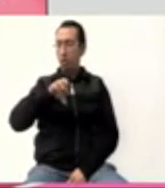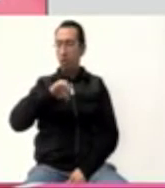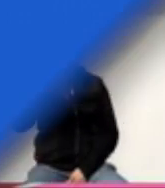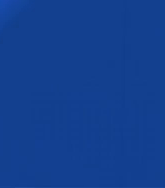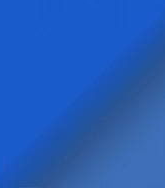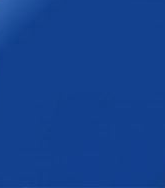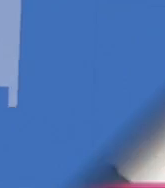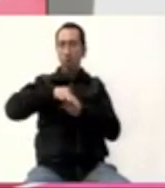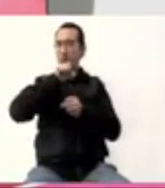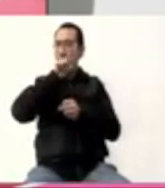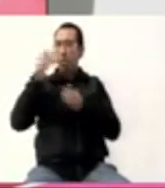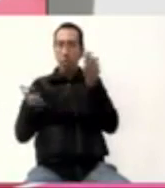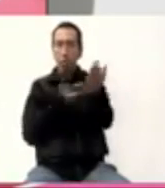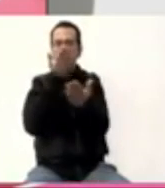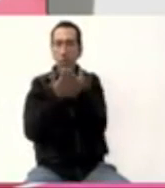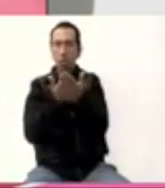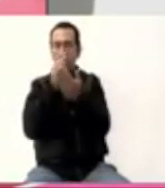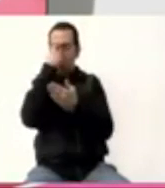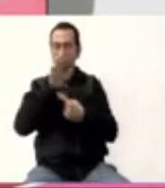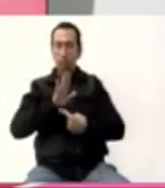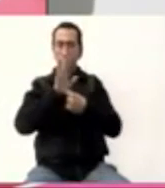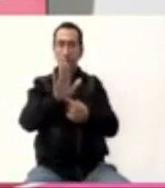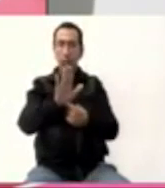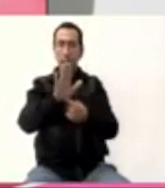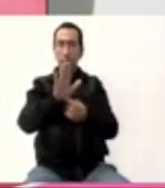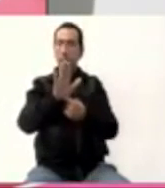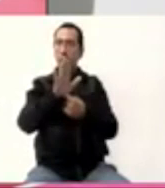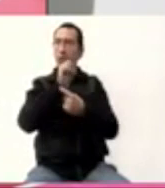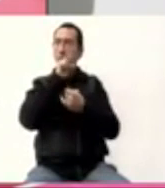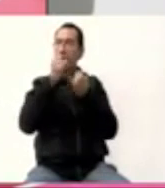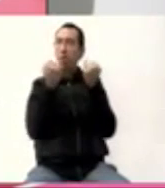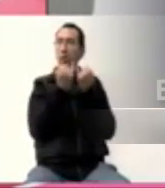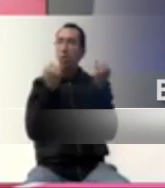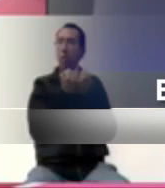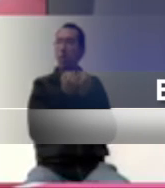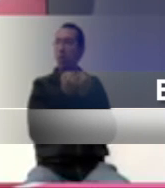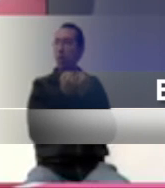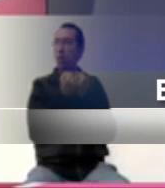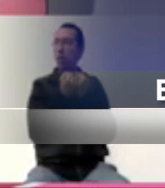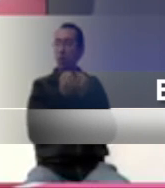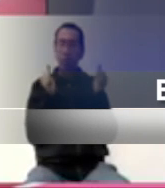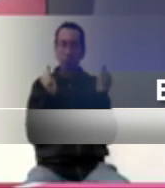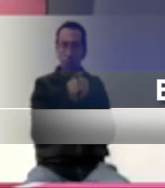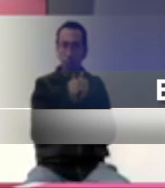procedimiento sancionador. Se propone dar la vista a dicha unidad en relación